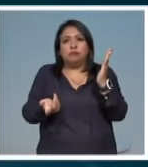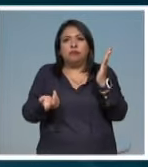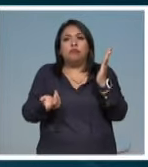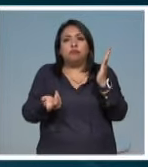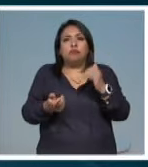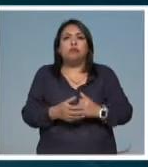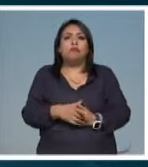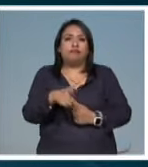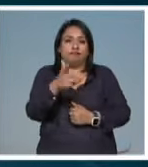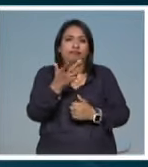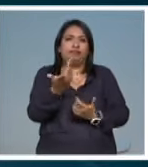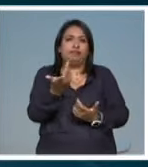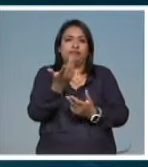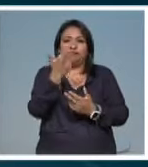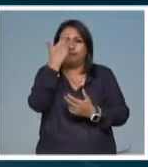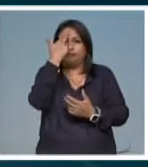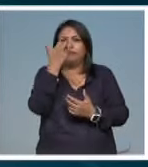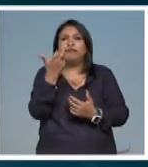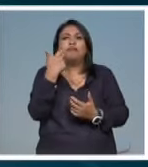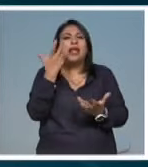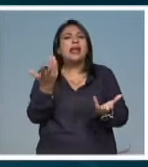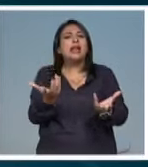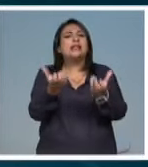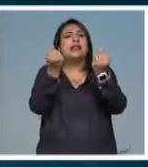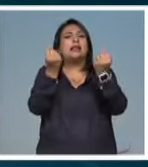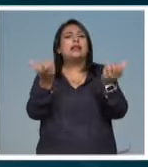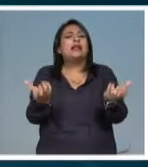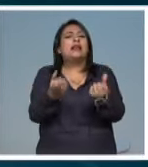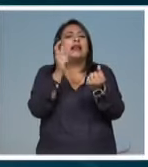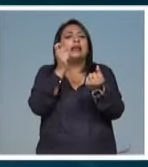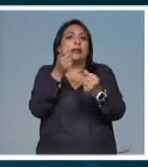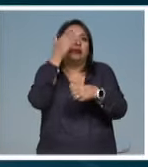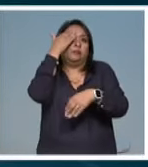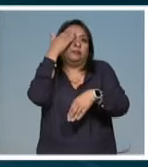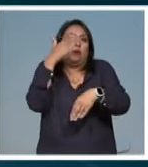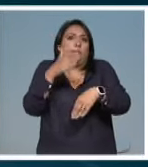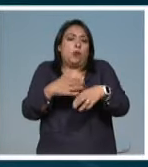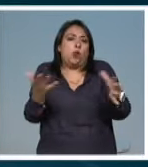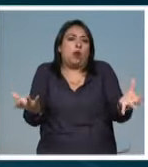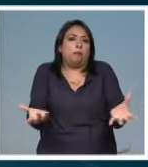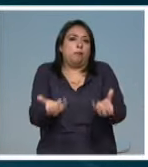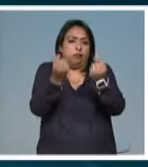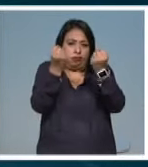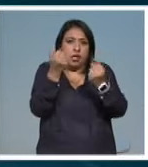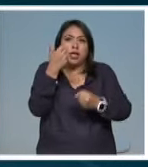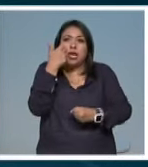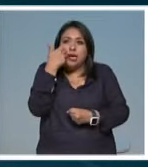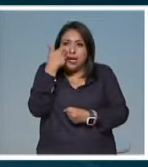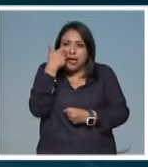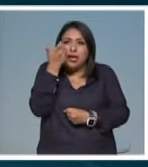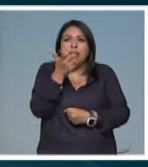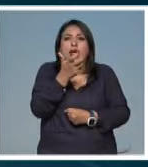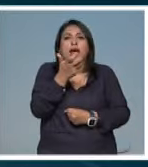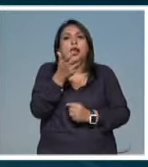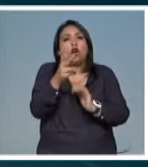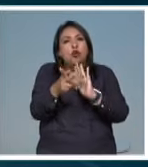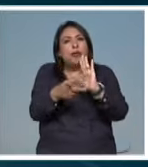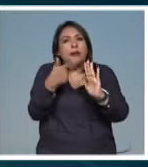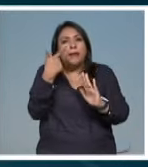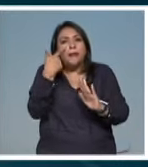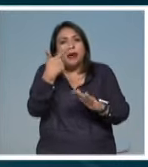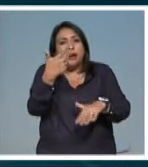fue, como usted dice, un rescate, pero un rescate de la memoria. Un rescate que pretende reconstruir